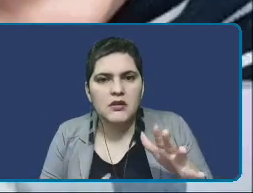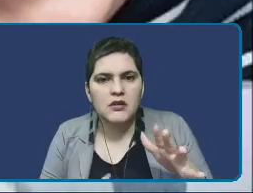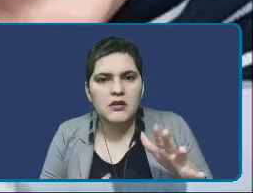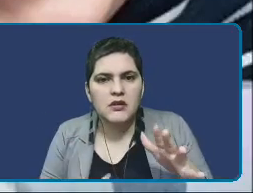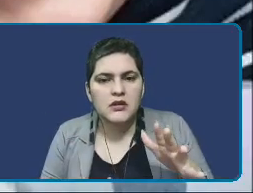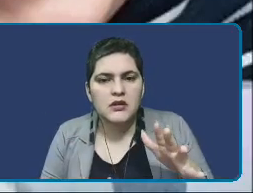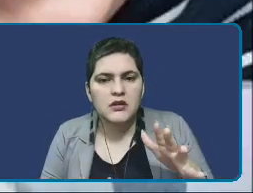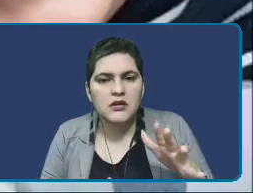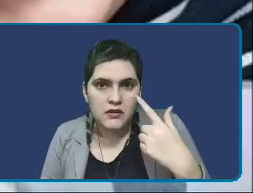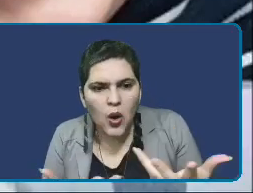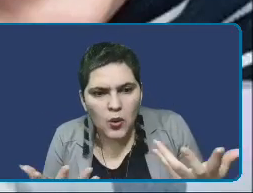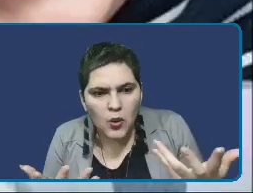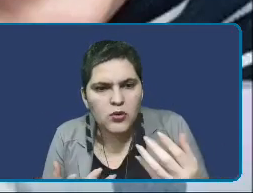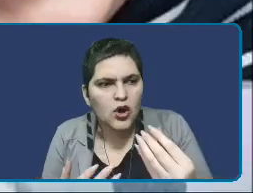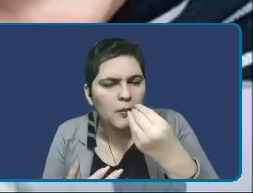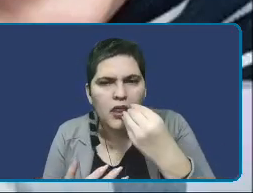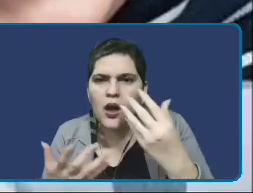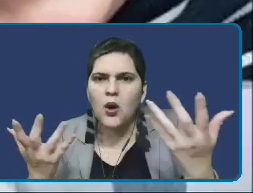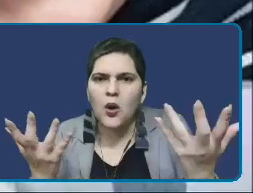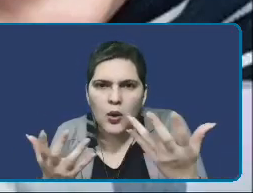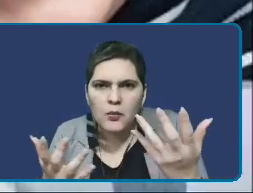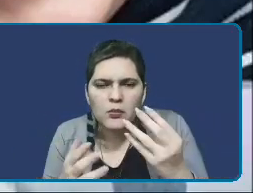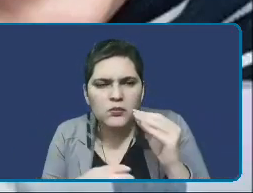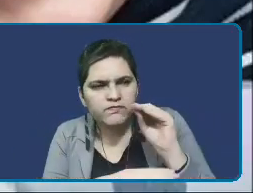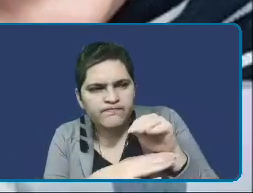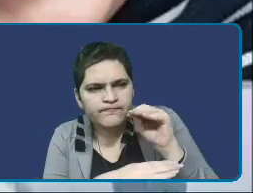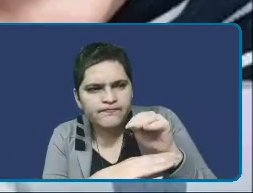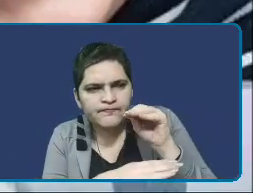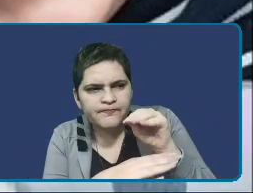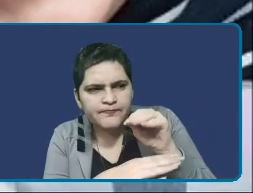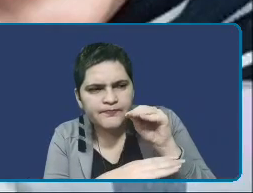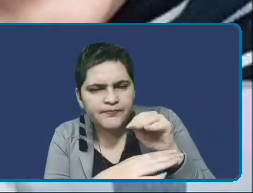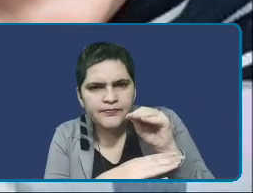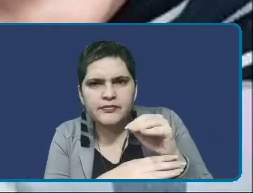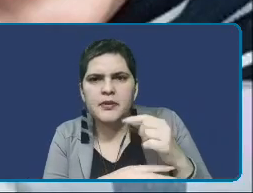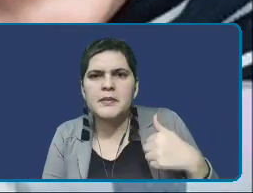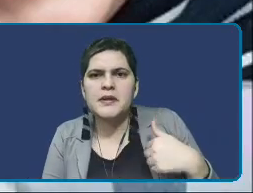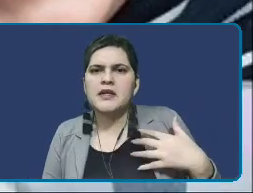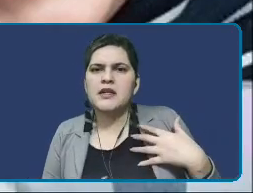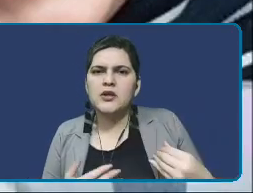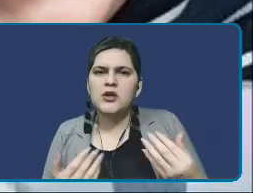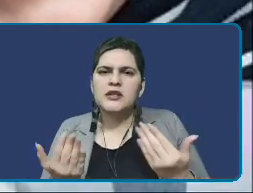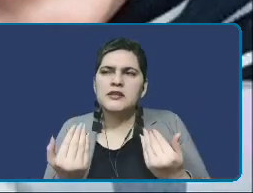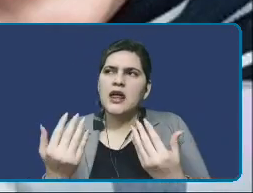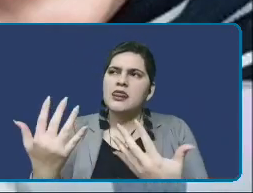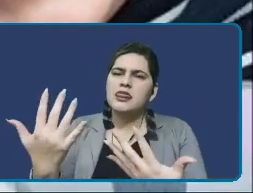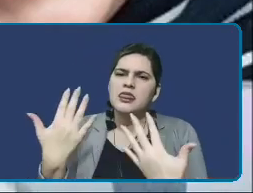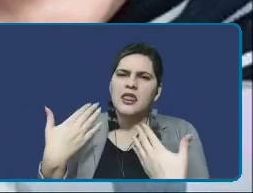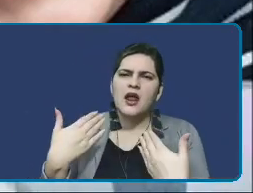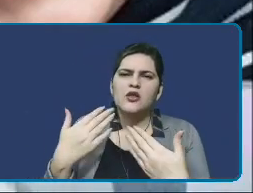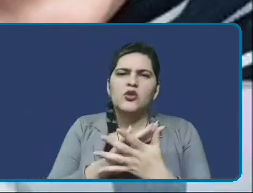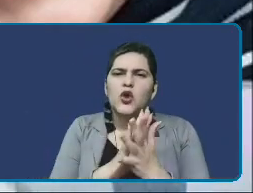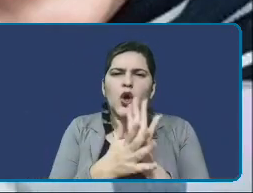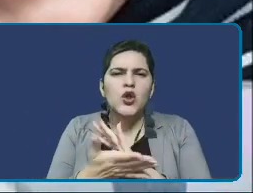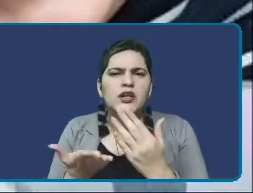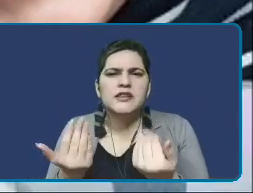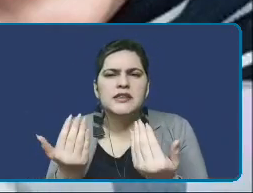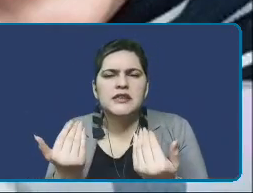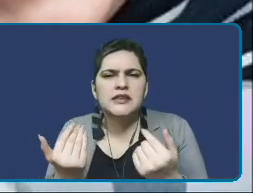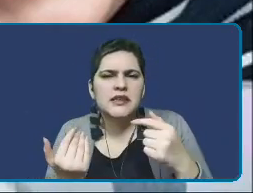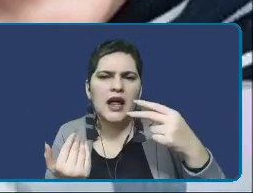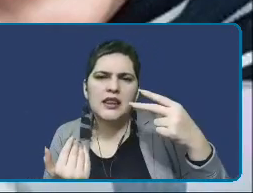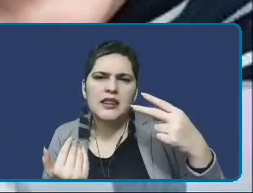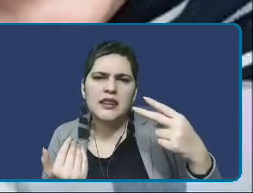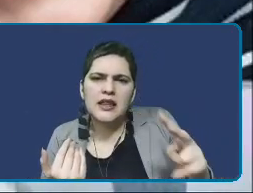tengo que alimentar a mi niño, cómo puedo hacer para que reciba todos los nutrientes, que me den una pauta específica. Pero no pueden haber pautas